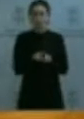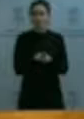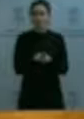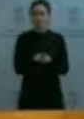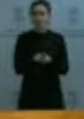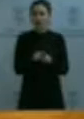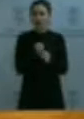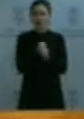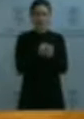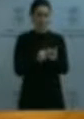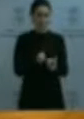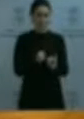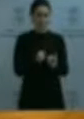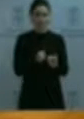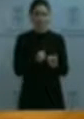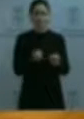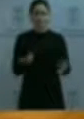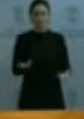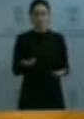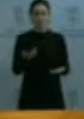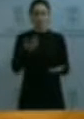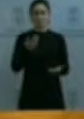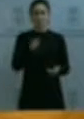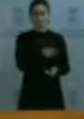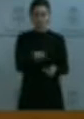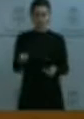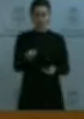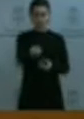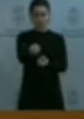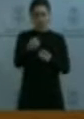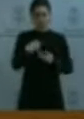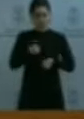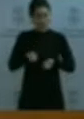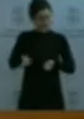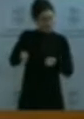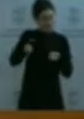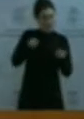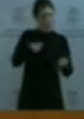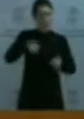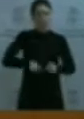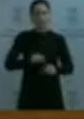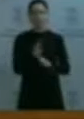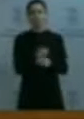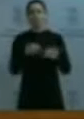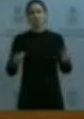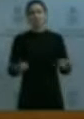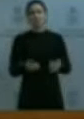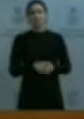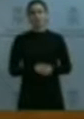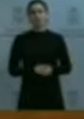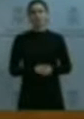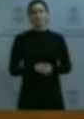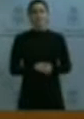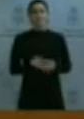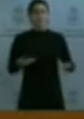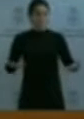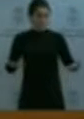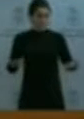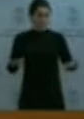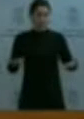esas preocupaciones o esas peticiones que hacen los afectados. A diferencia de lo que ocurre con el Grupo Socialista,